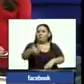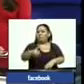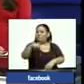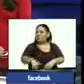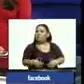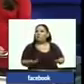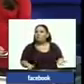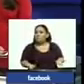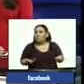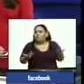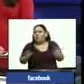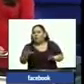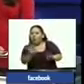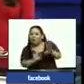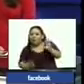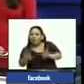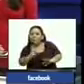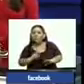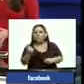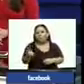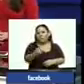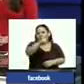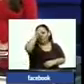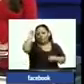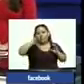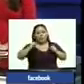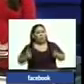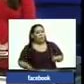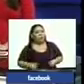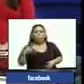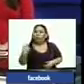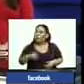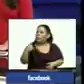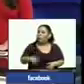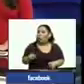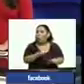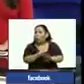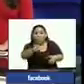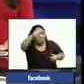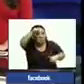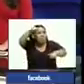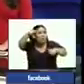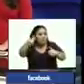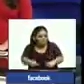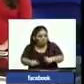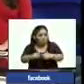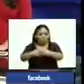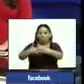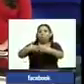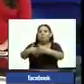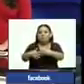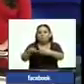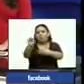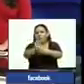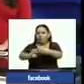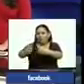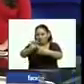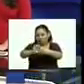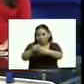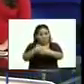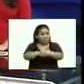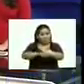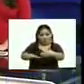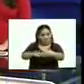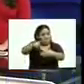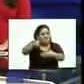2019. Ya algunos funcionarios del gobierno han dicho que sería contraproducente que el presupuesto se siga discutiendo más allá de diciembre